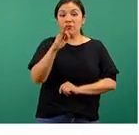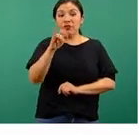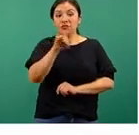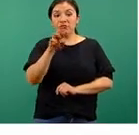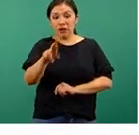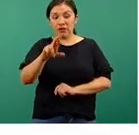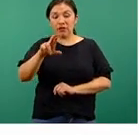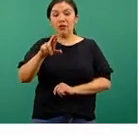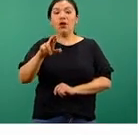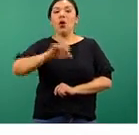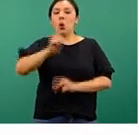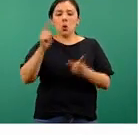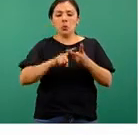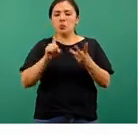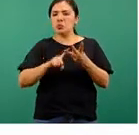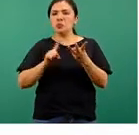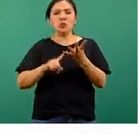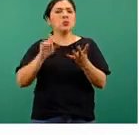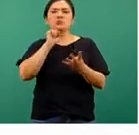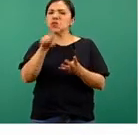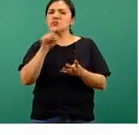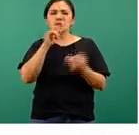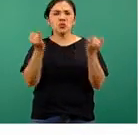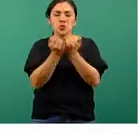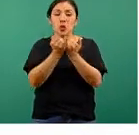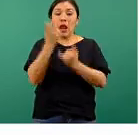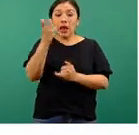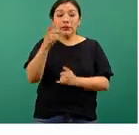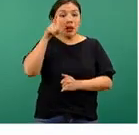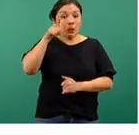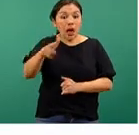lo que comentamos ayer. Esta es la suma total,